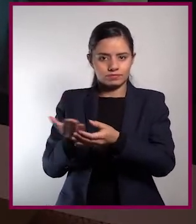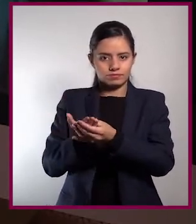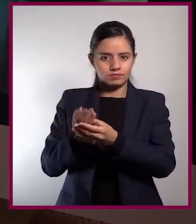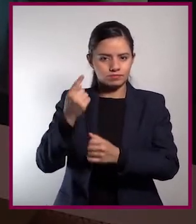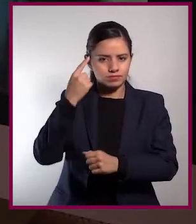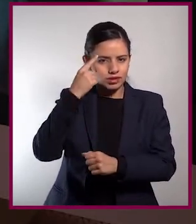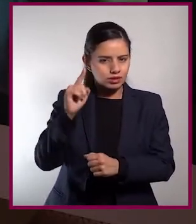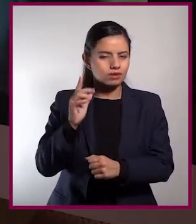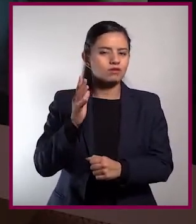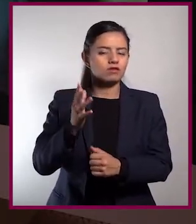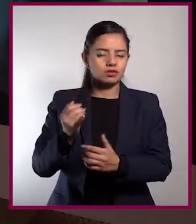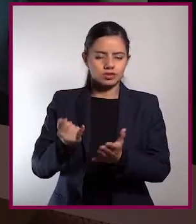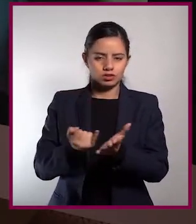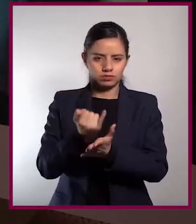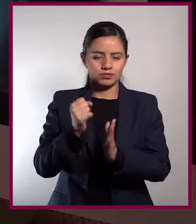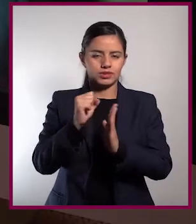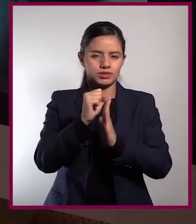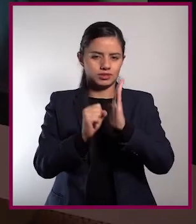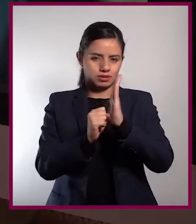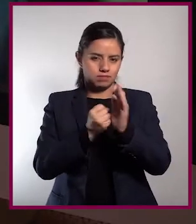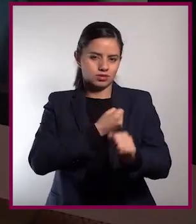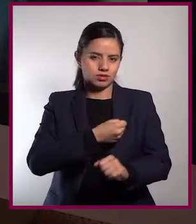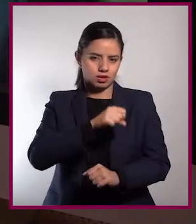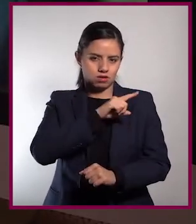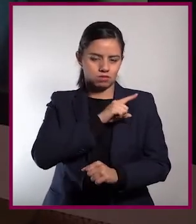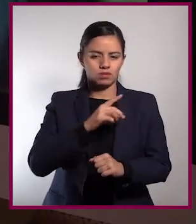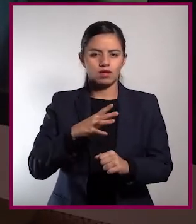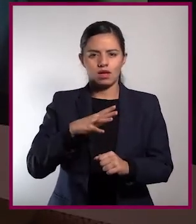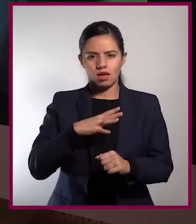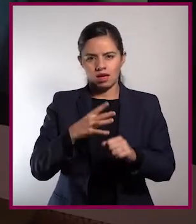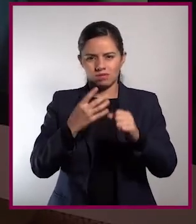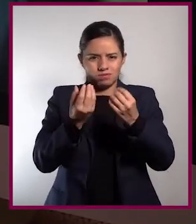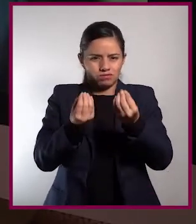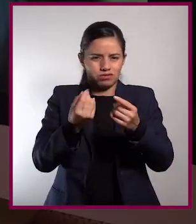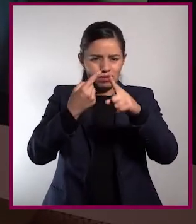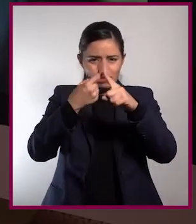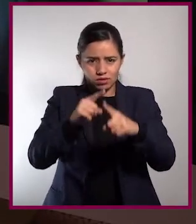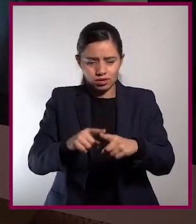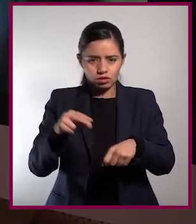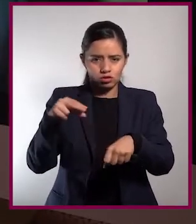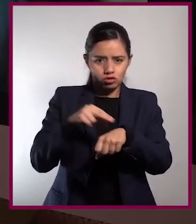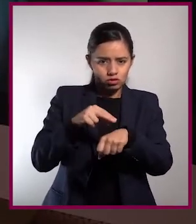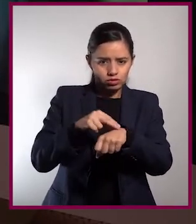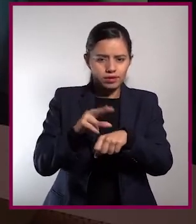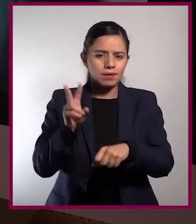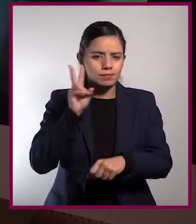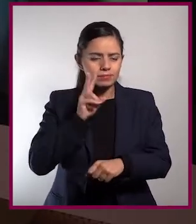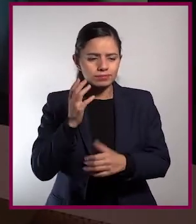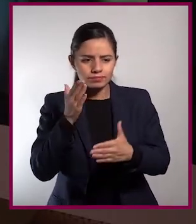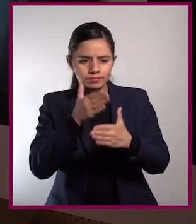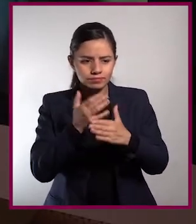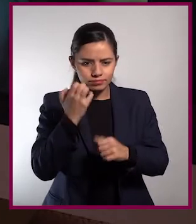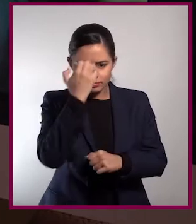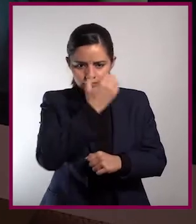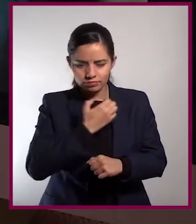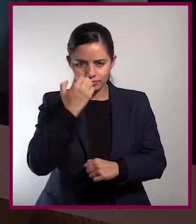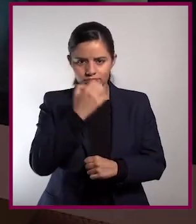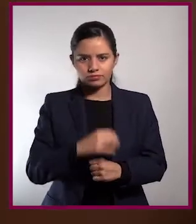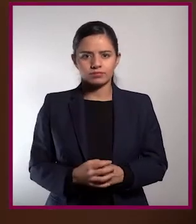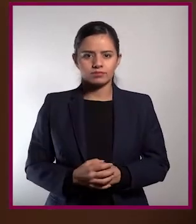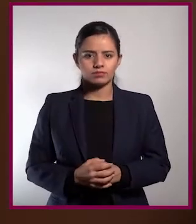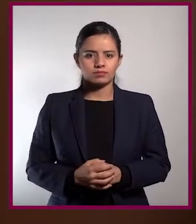de decisiones. En nuestro sistema de salud frecuentemente intervienen muchos médicos y el expediente juega un papel